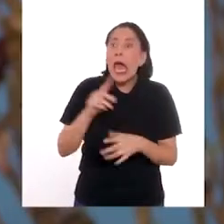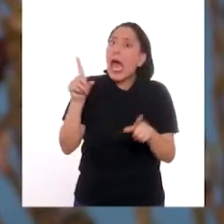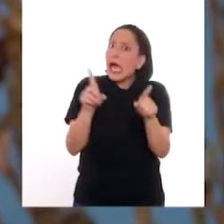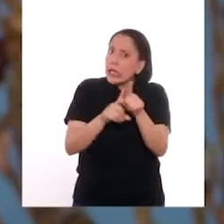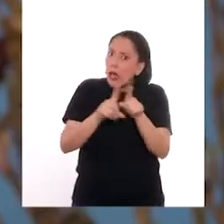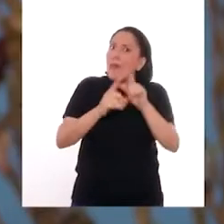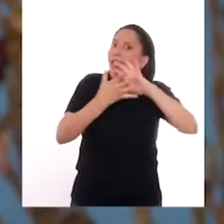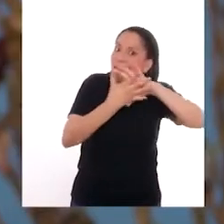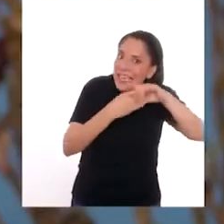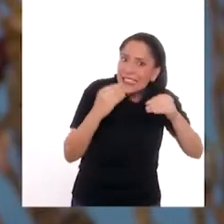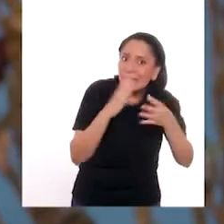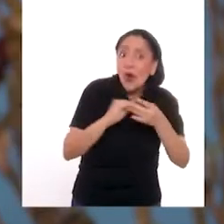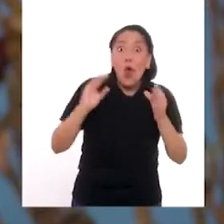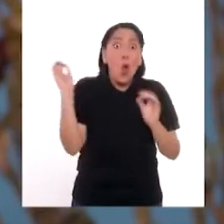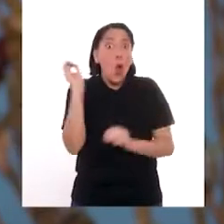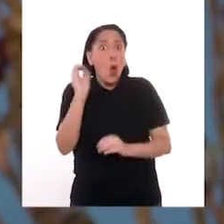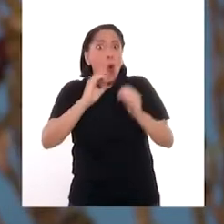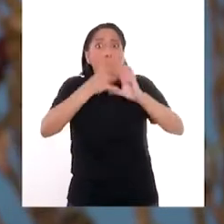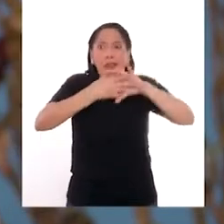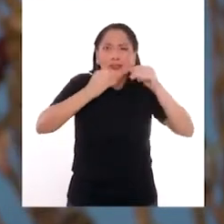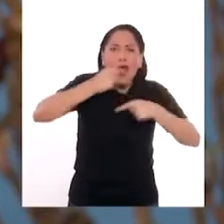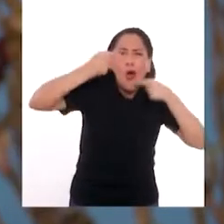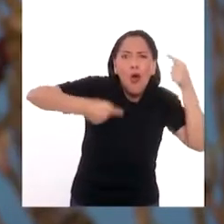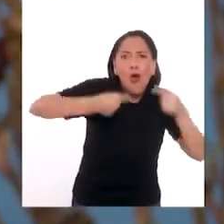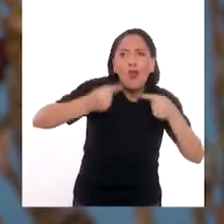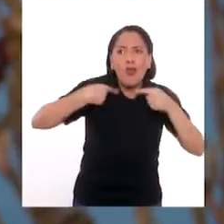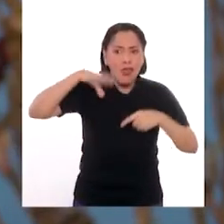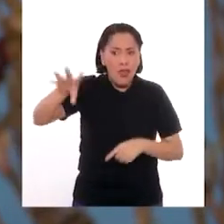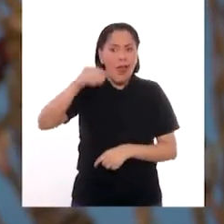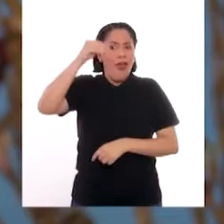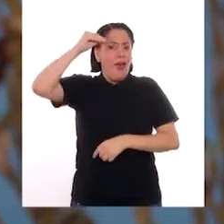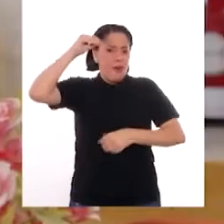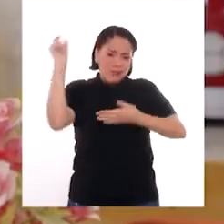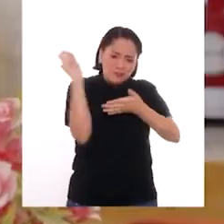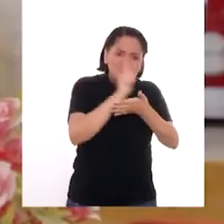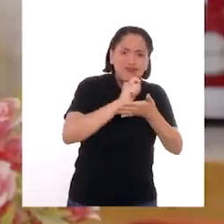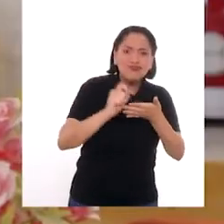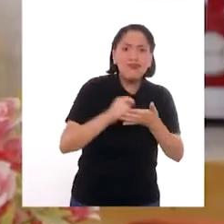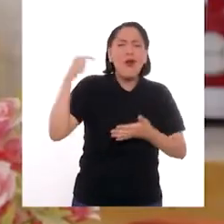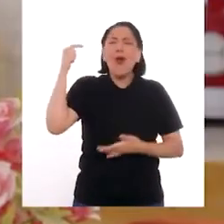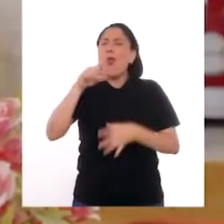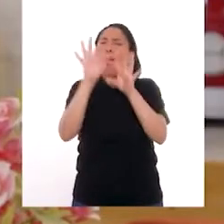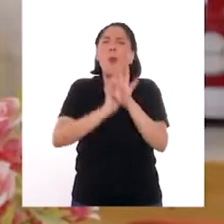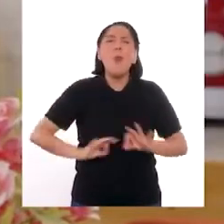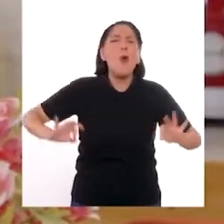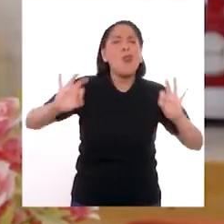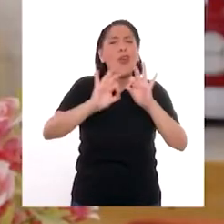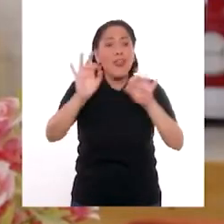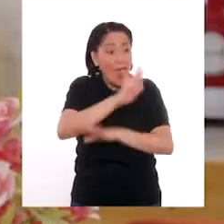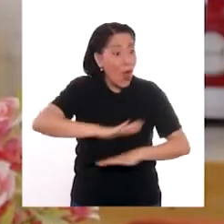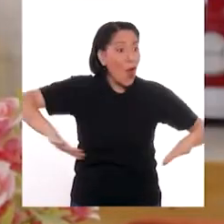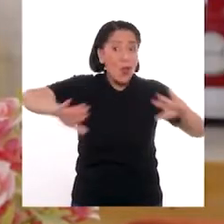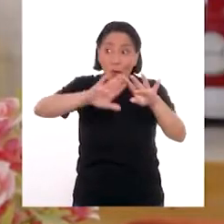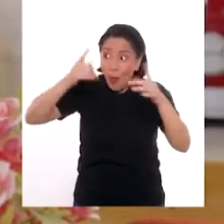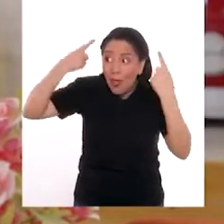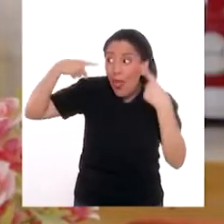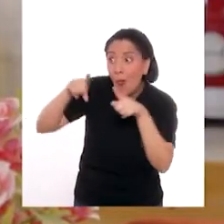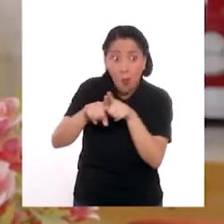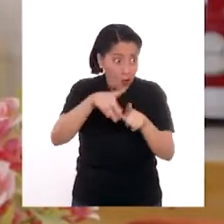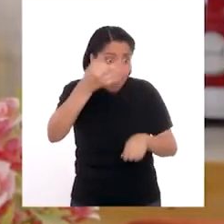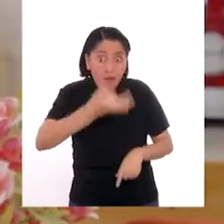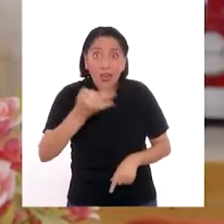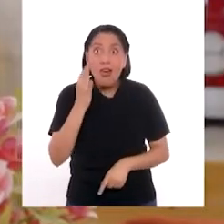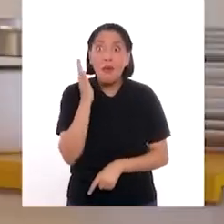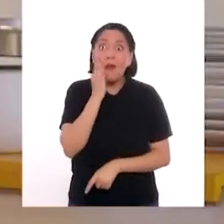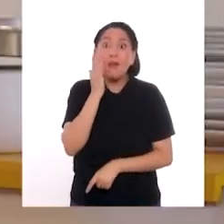Claro, también podemos usar historias o cuentos que conocemos para construirla. Lo importante es que todos debemos estar de acuerdo, ¿verdad,